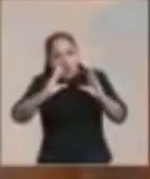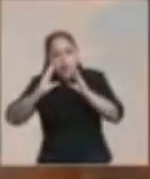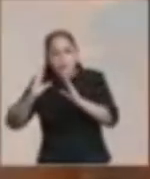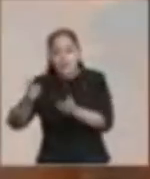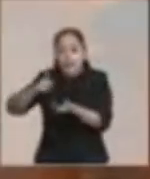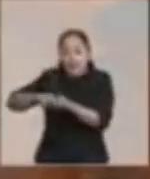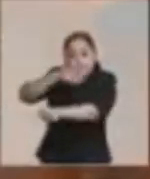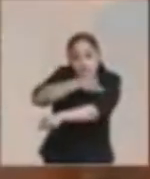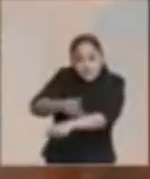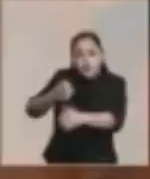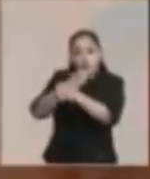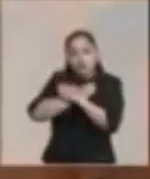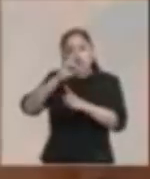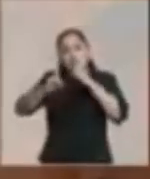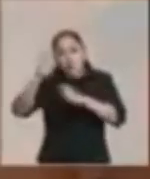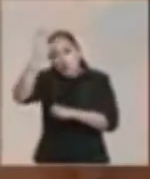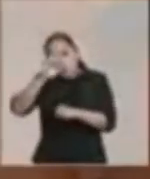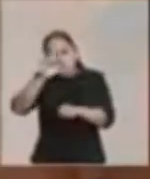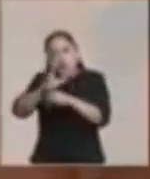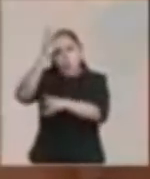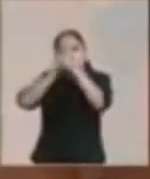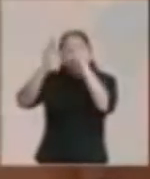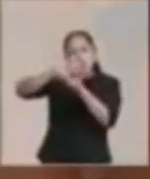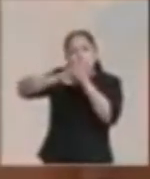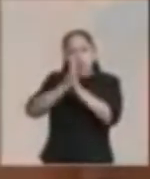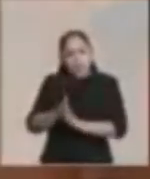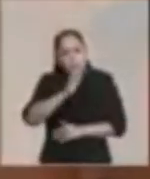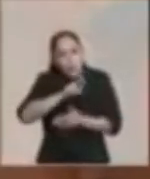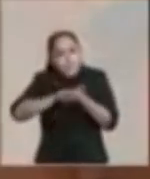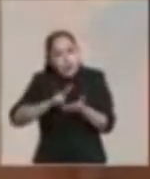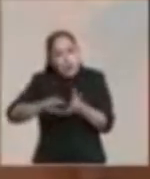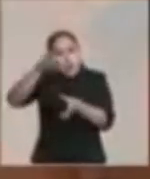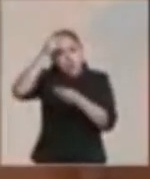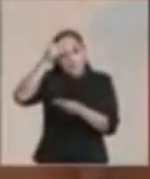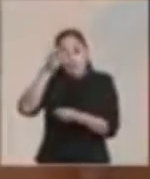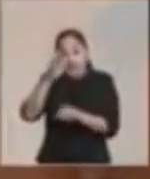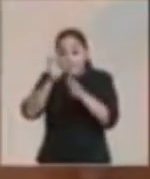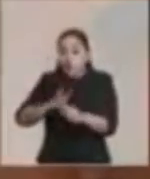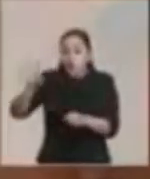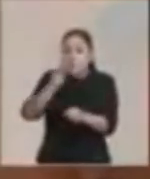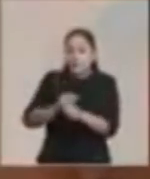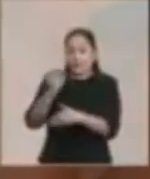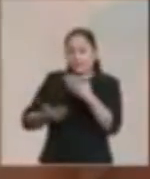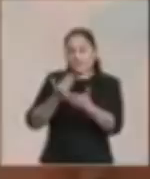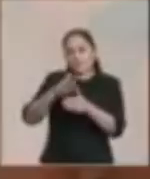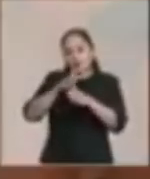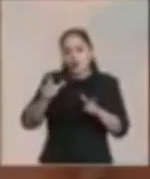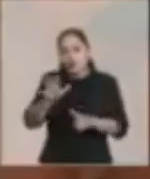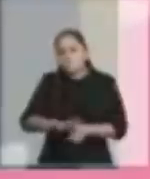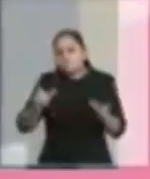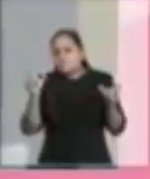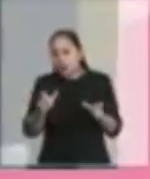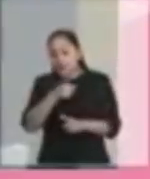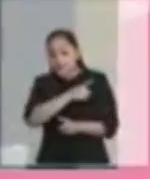a través de la educación, del deporte y la cultura. Es integral la propuesta de seguridad, pero tiene que haber justicia. Sobre el